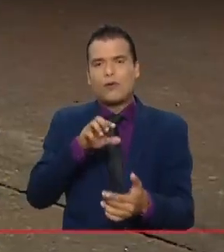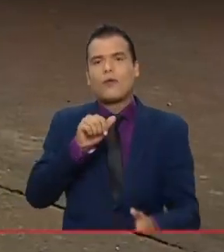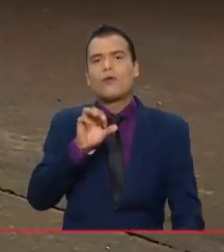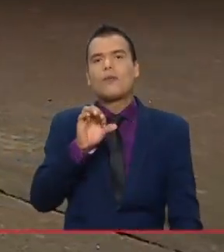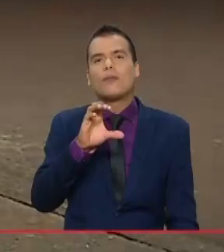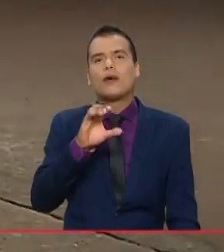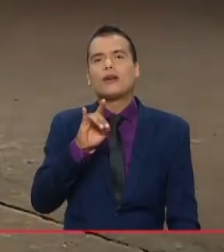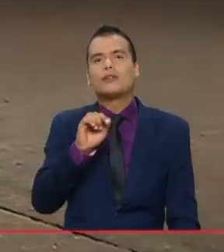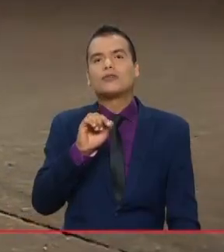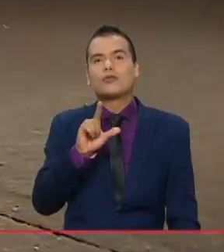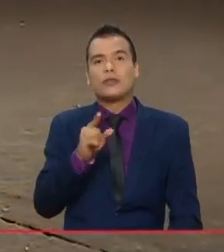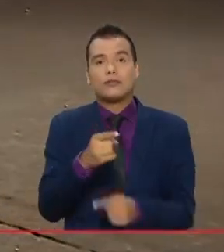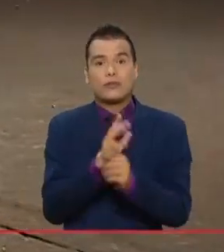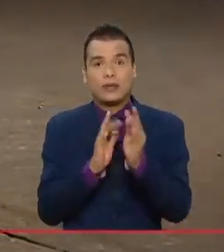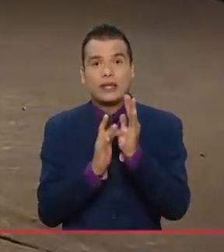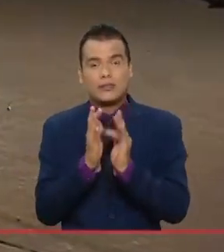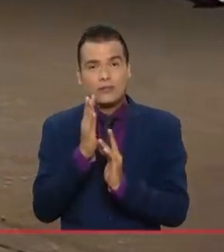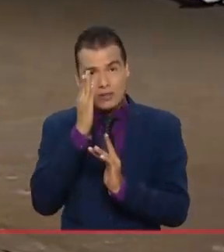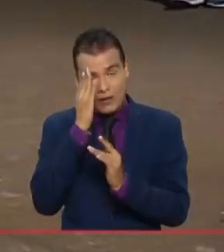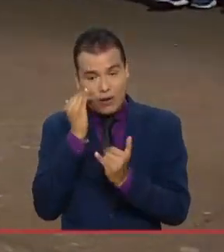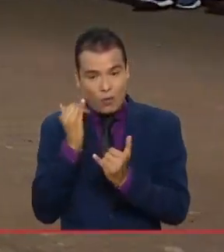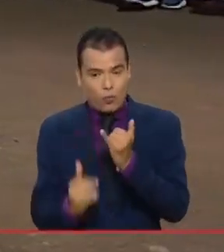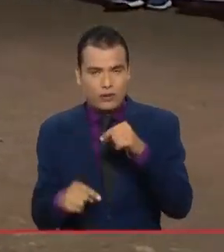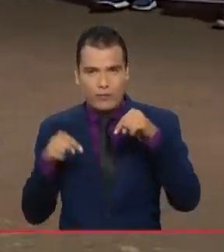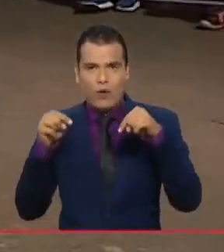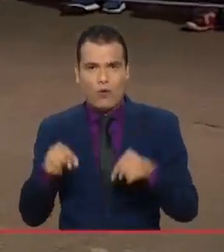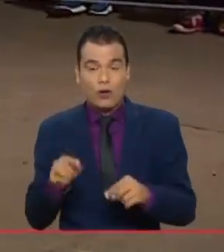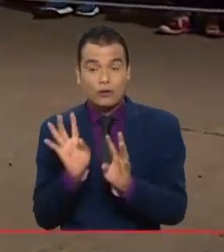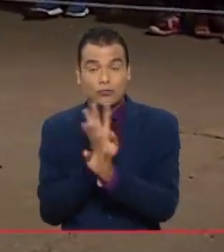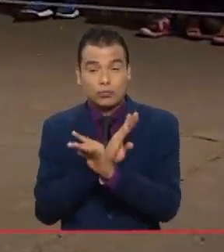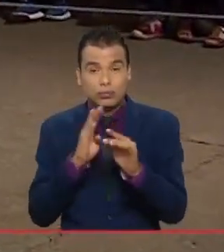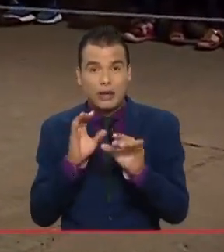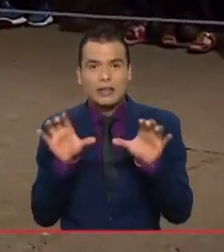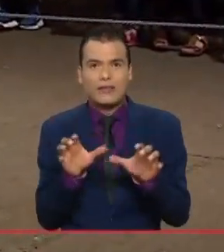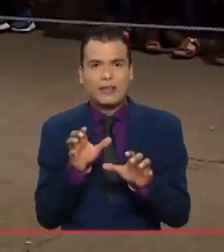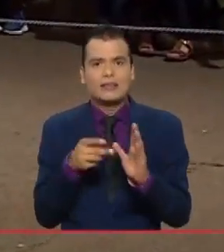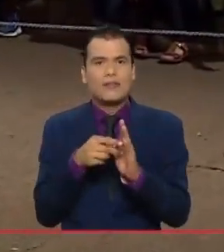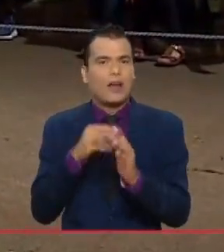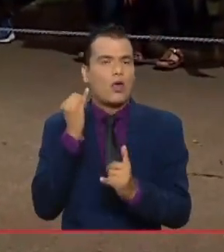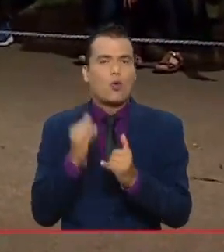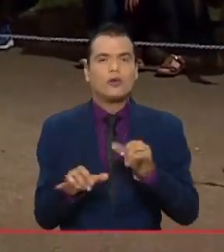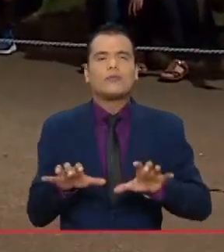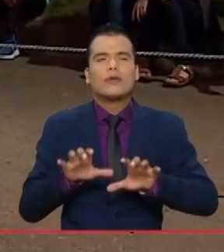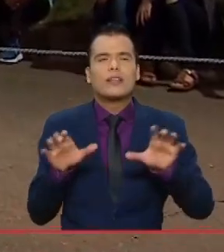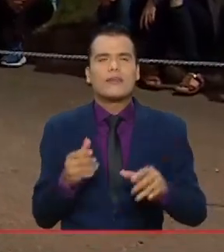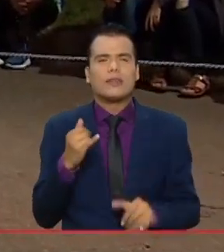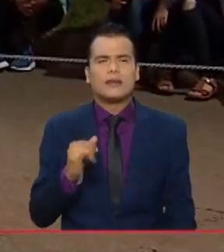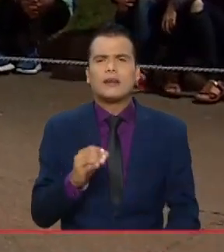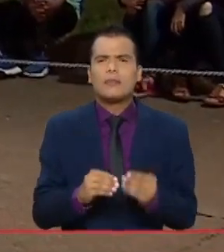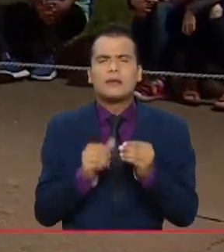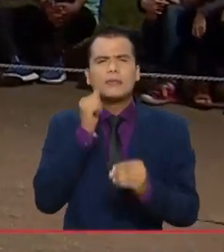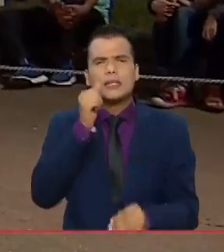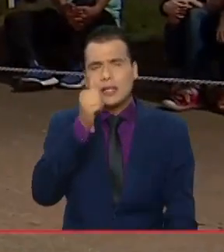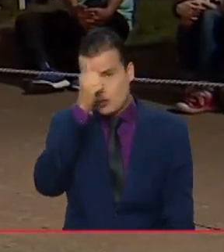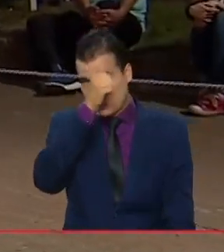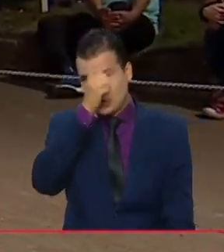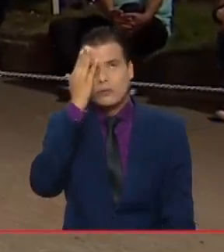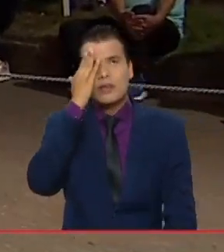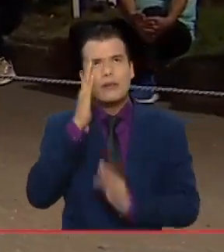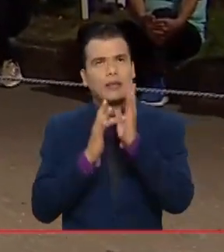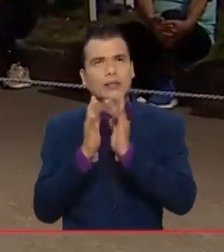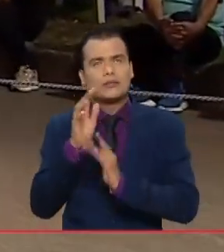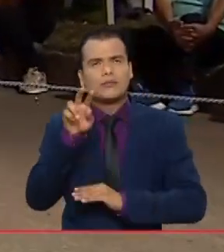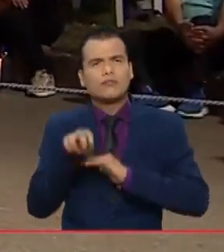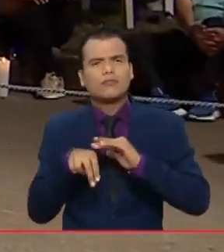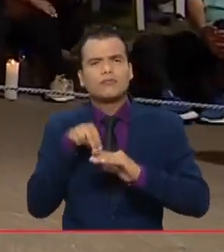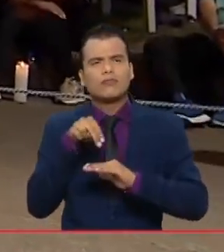sábado santo culmina con la vigilia pascual. Luis, mañana domingo de resurrección, ¿qué actos religiosos van a tener lugar en el santuario